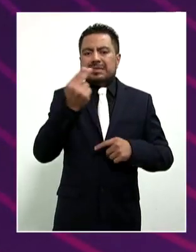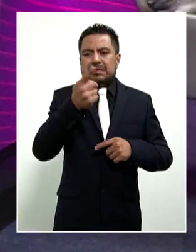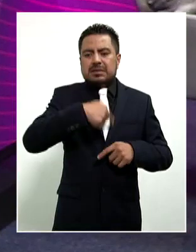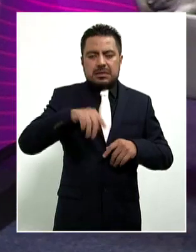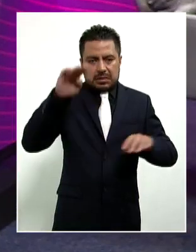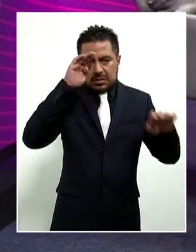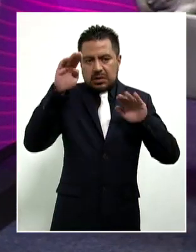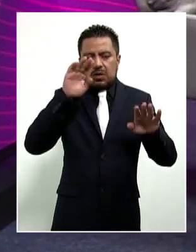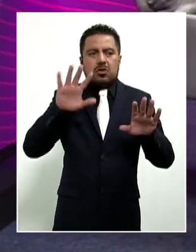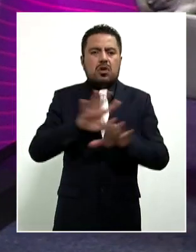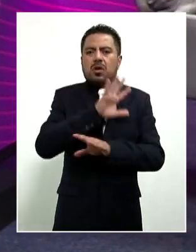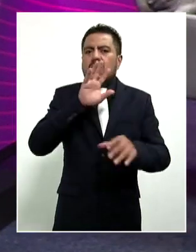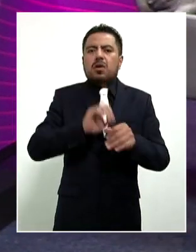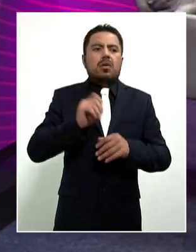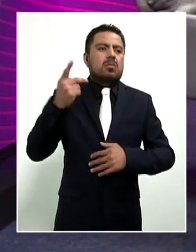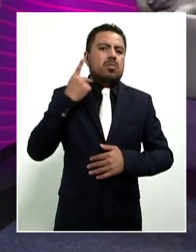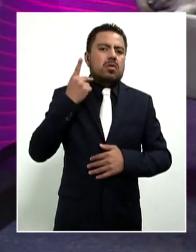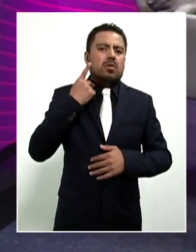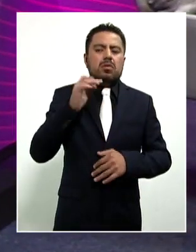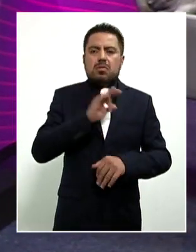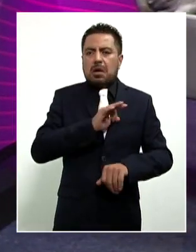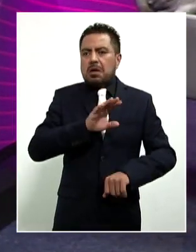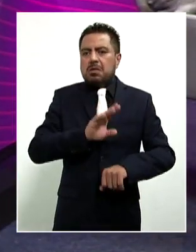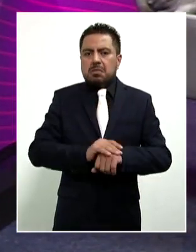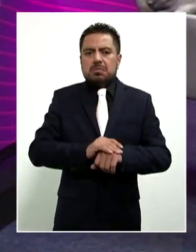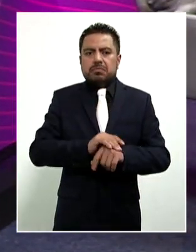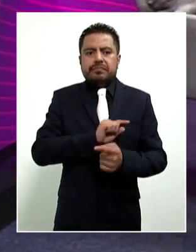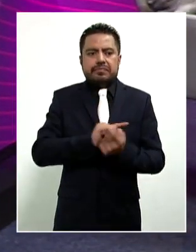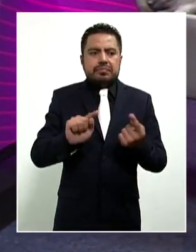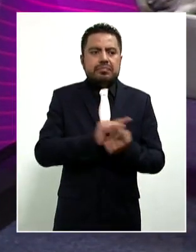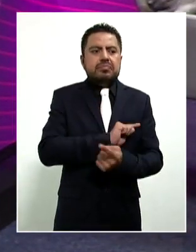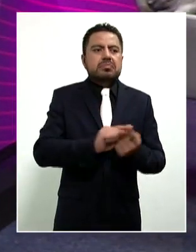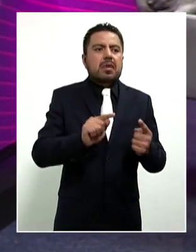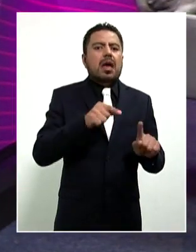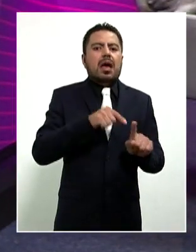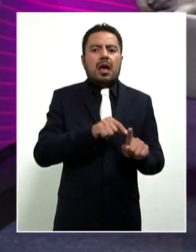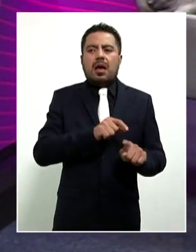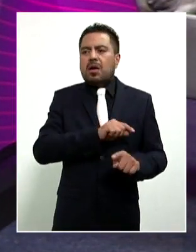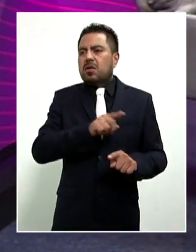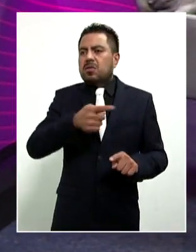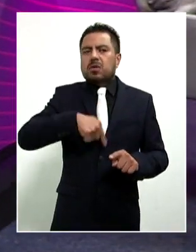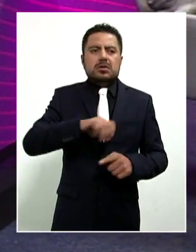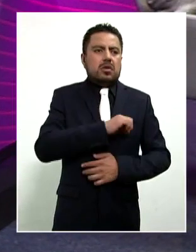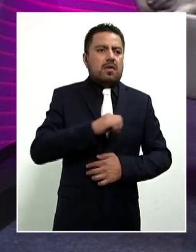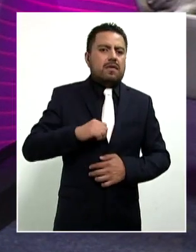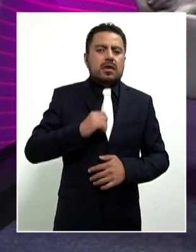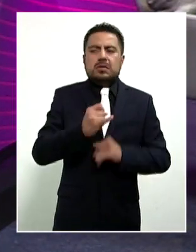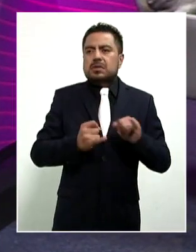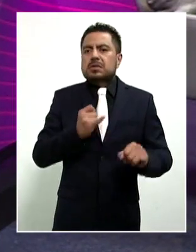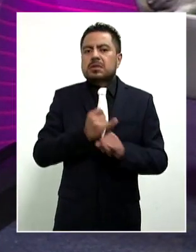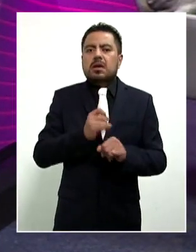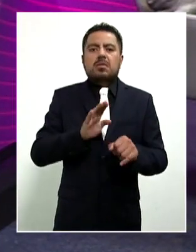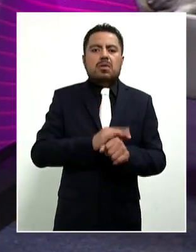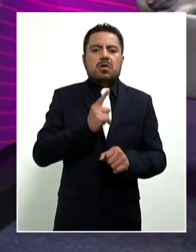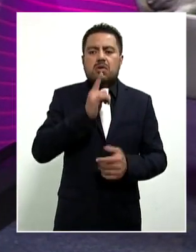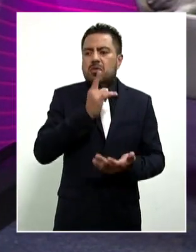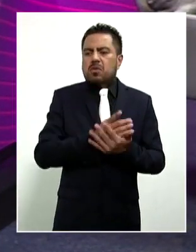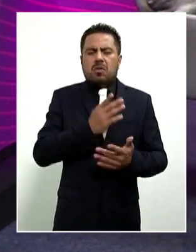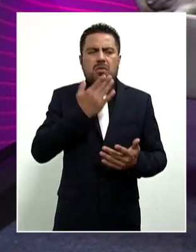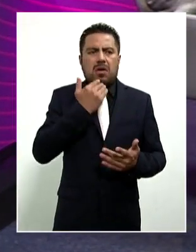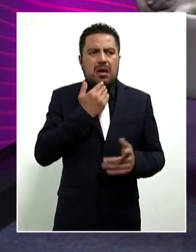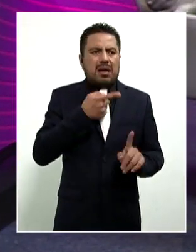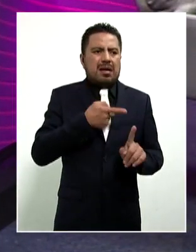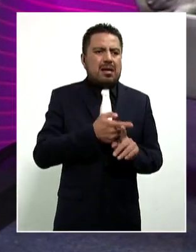en toda una política que nos permita hacer frente a nuestras obligaciones internacionales, porque no es una